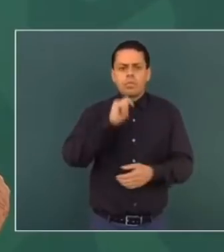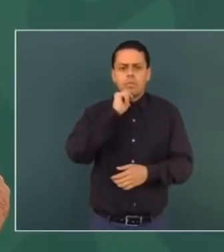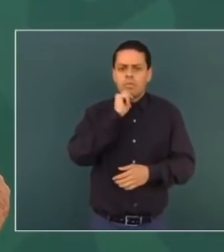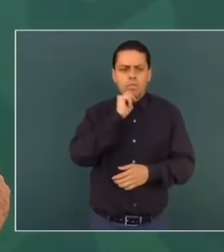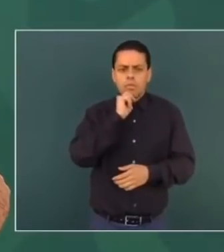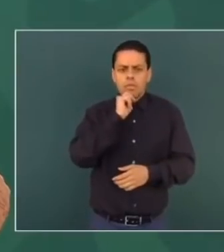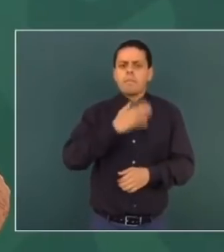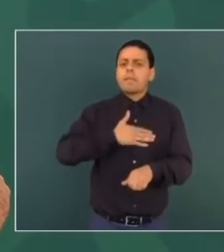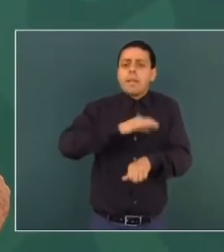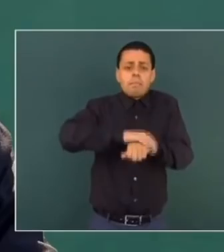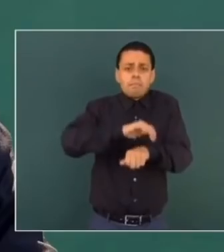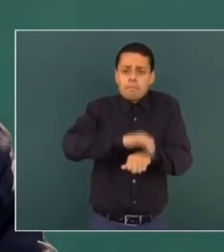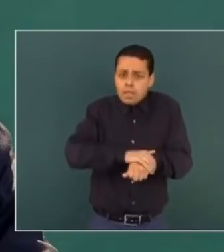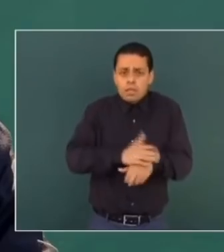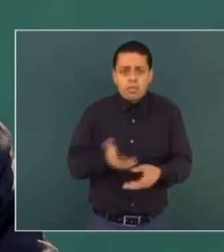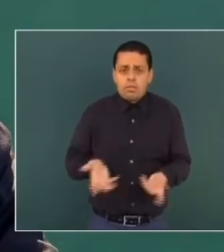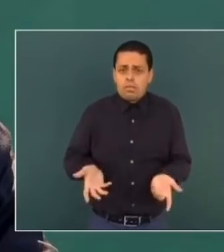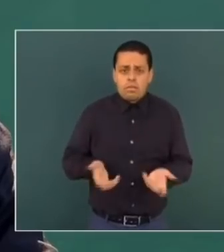mis amigos,